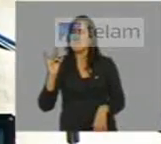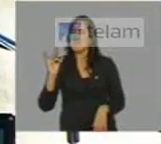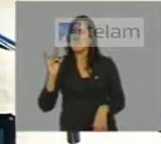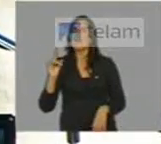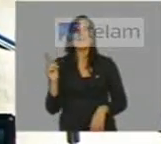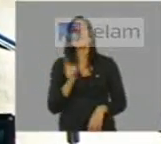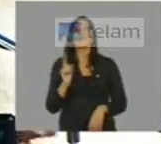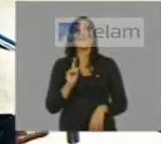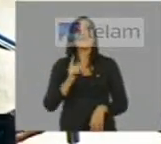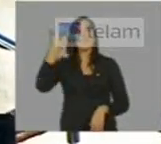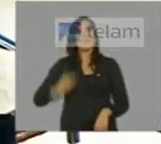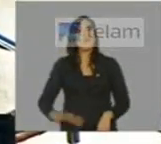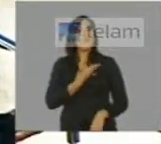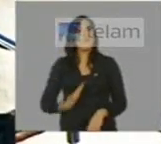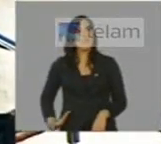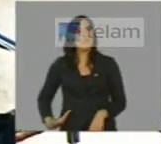No es esta presidenta,